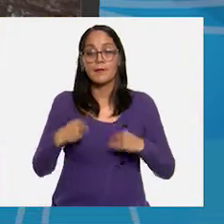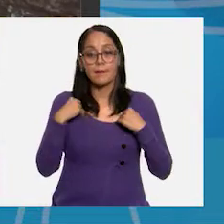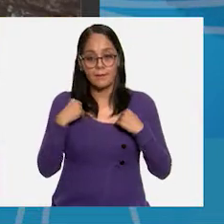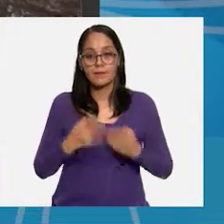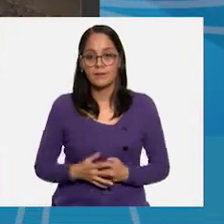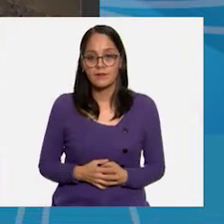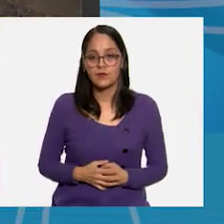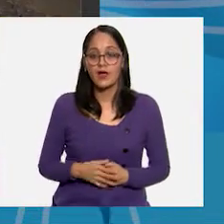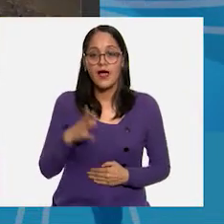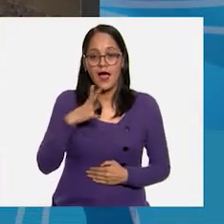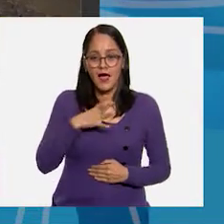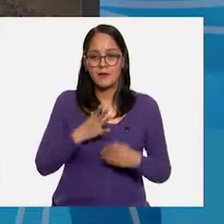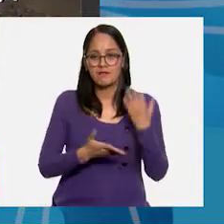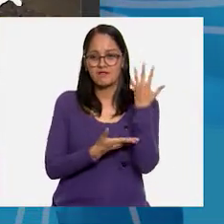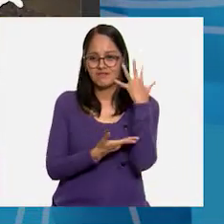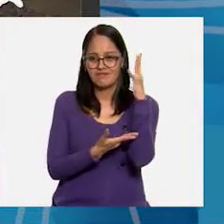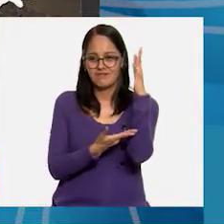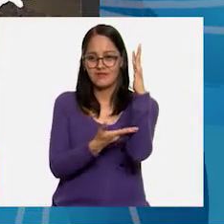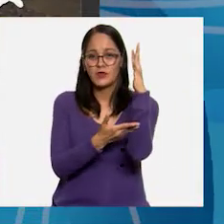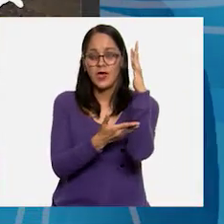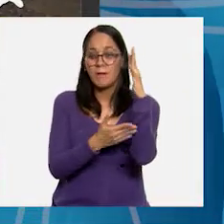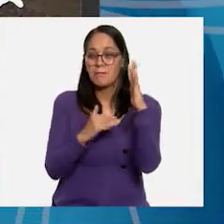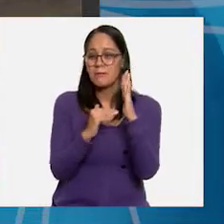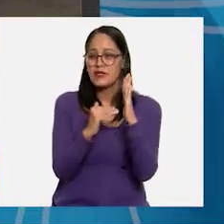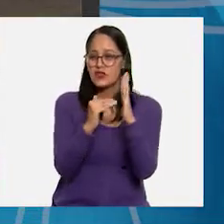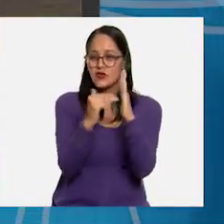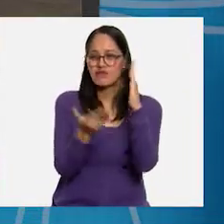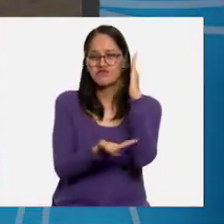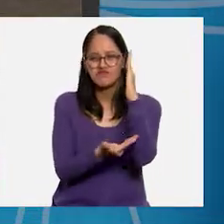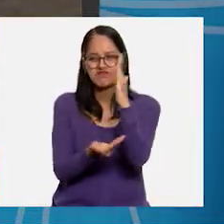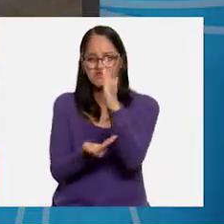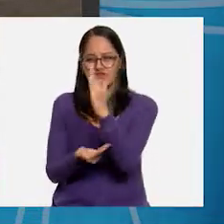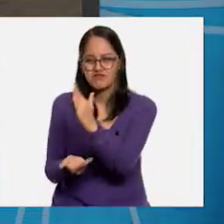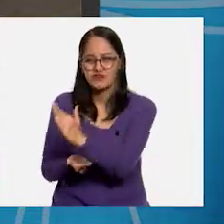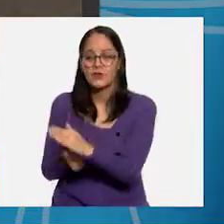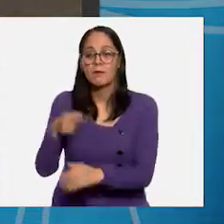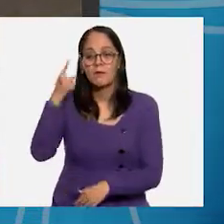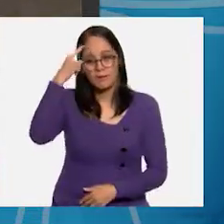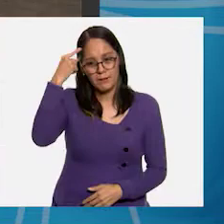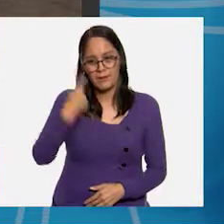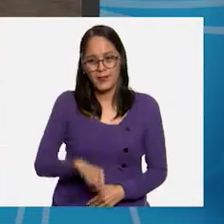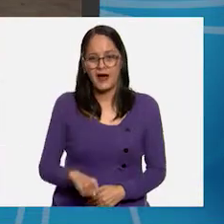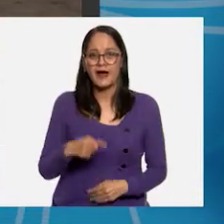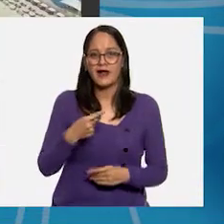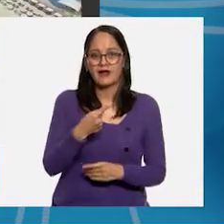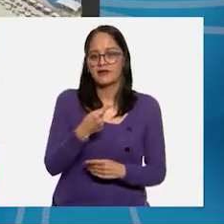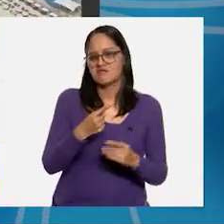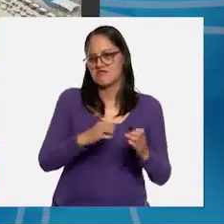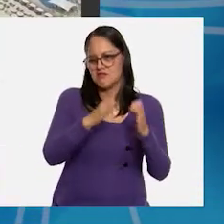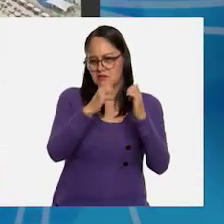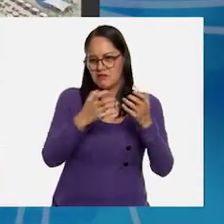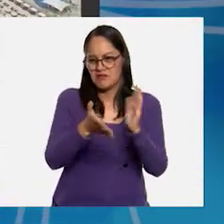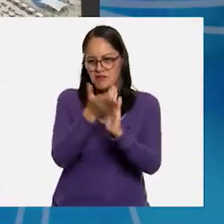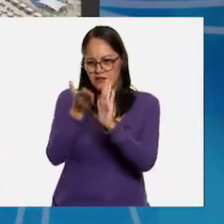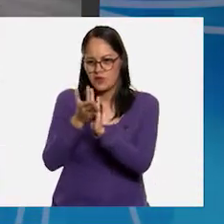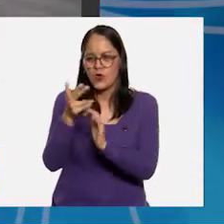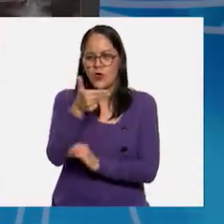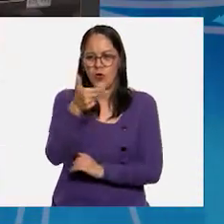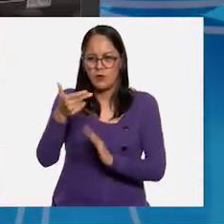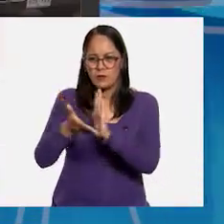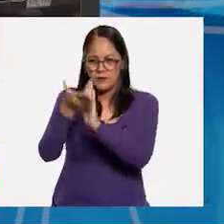talado miles de kilómetros cuadrados de bosques y selvas para ganadería, agricultura, zonas